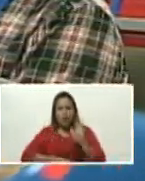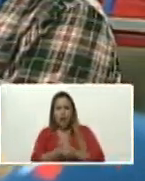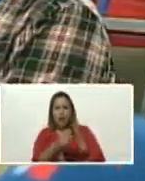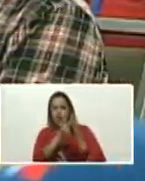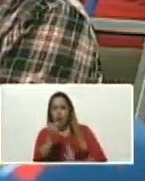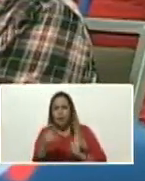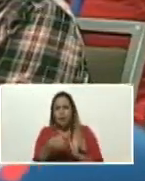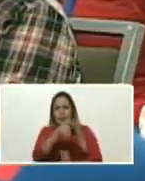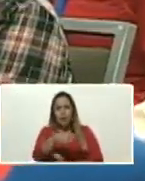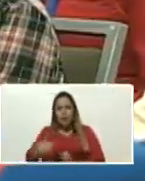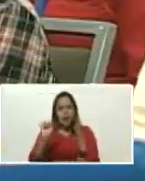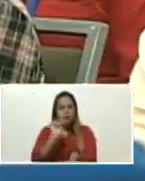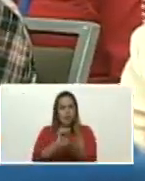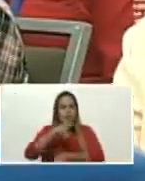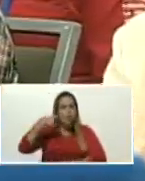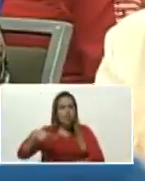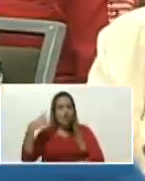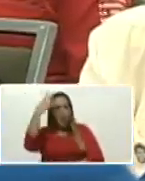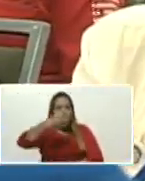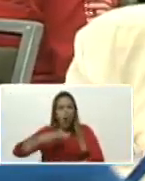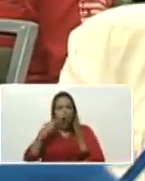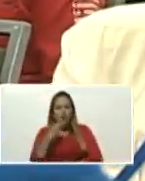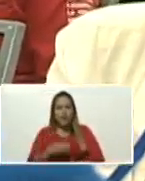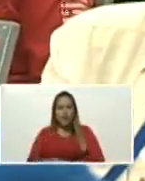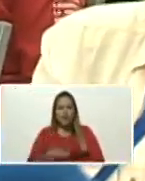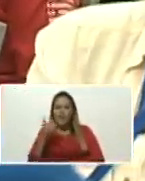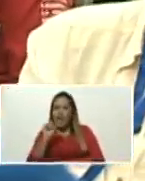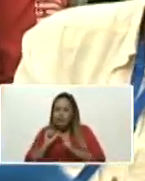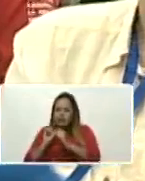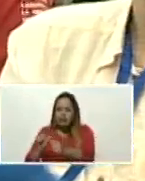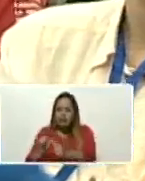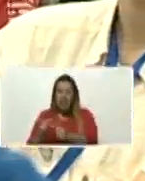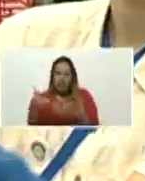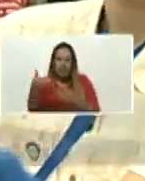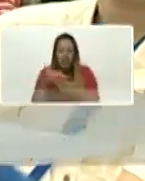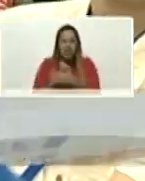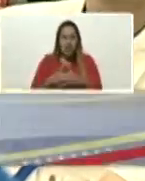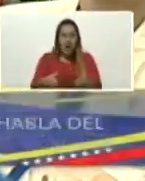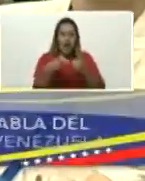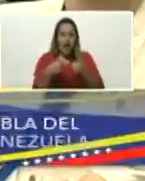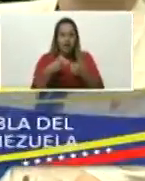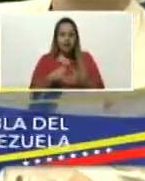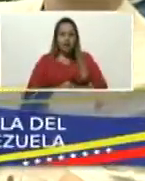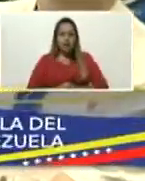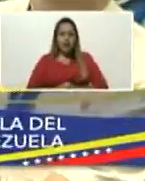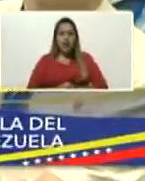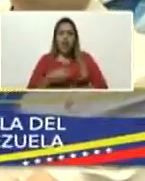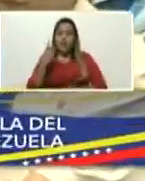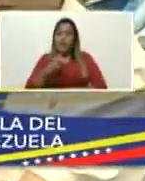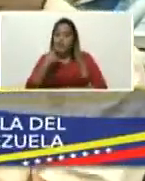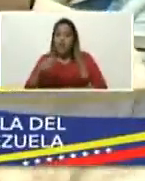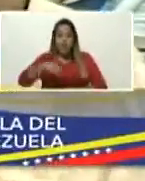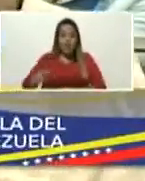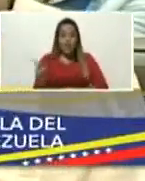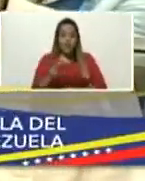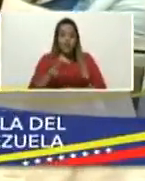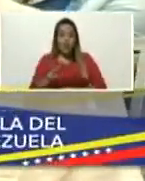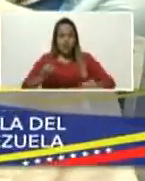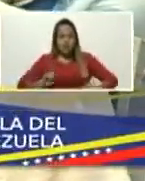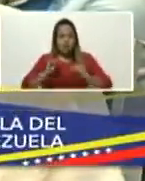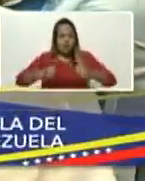2.000 presos políticos, jóvenes que están todavía tras las cárceles, tengo que decirlo, en Venezuela surgió un